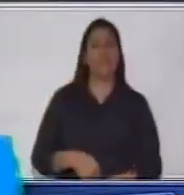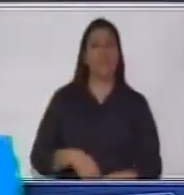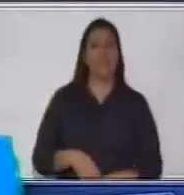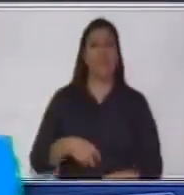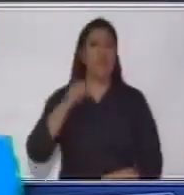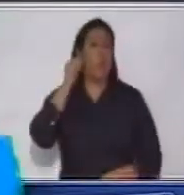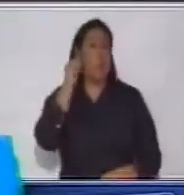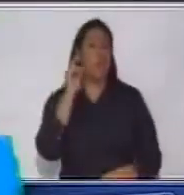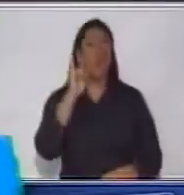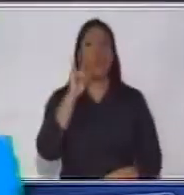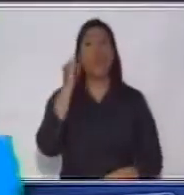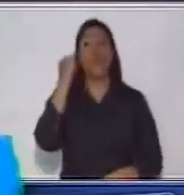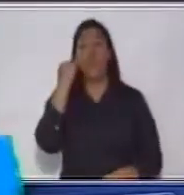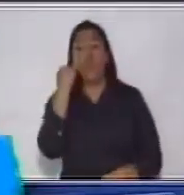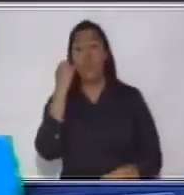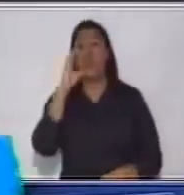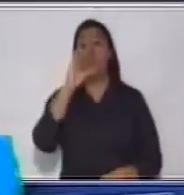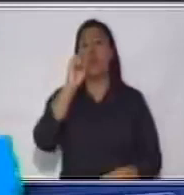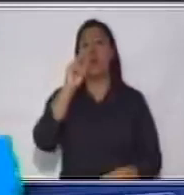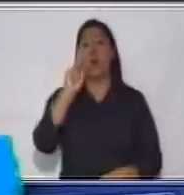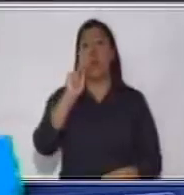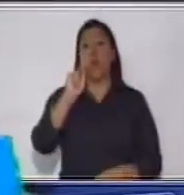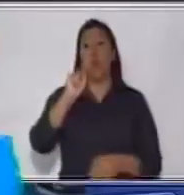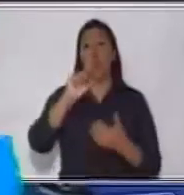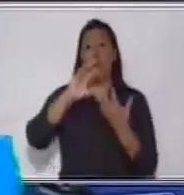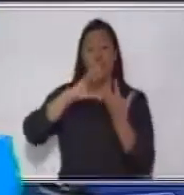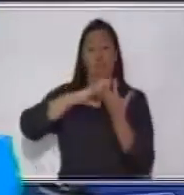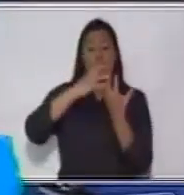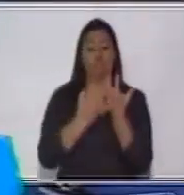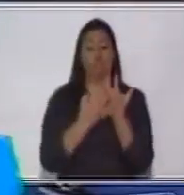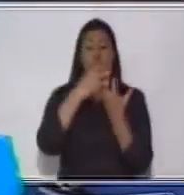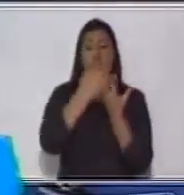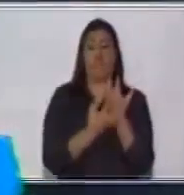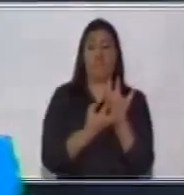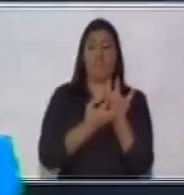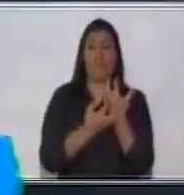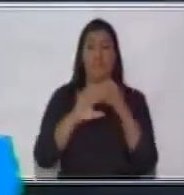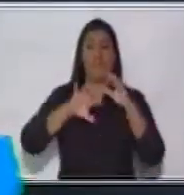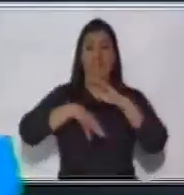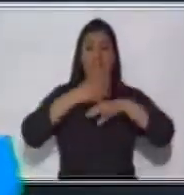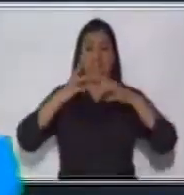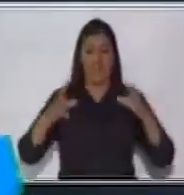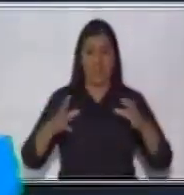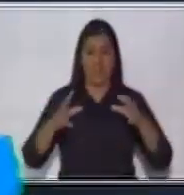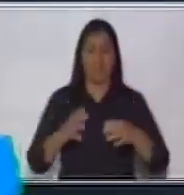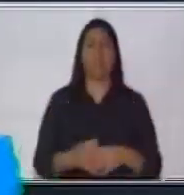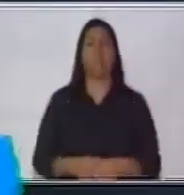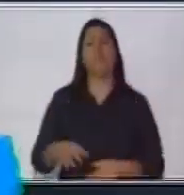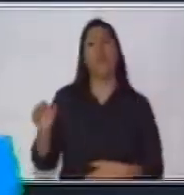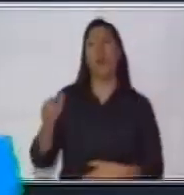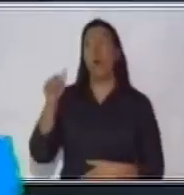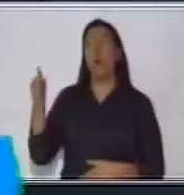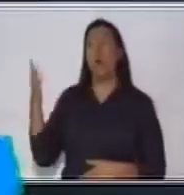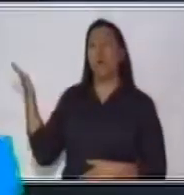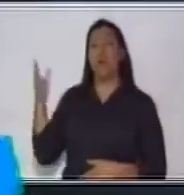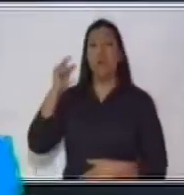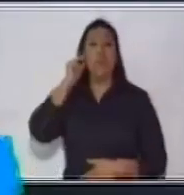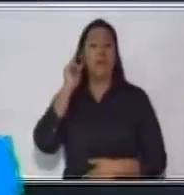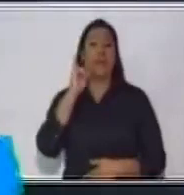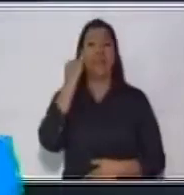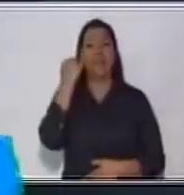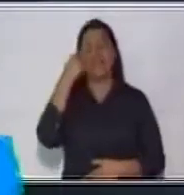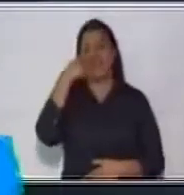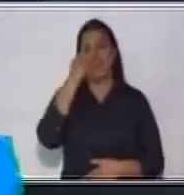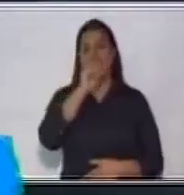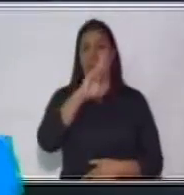Huicoy, que se escribe con esta combinación. Y este ya dígrafo es guitarra. Y por